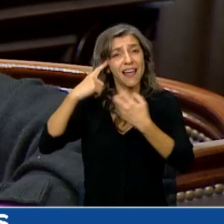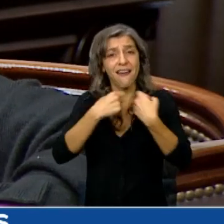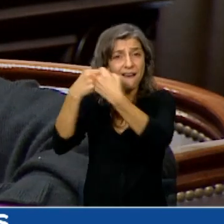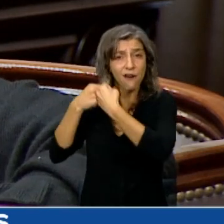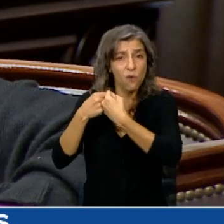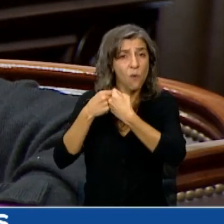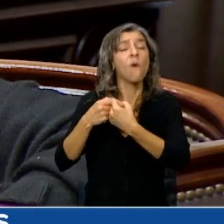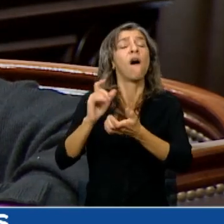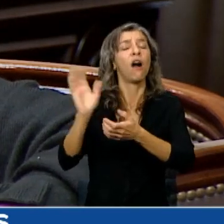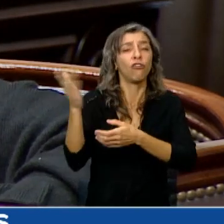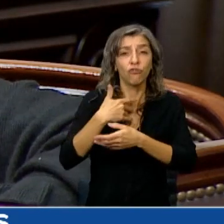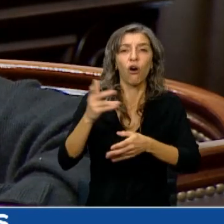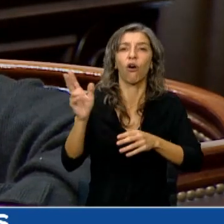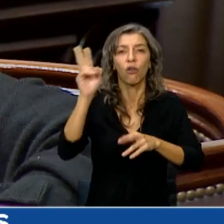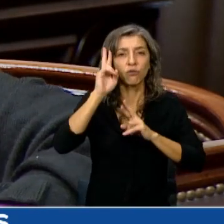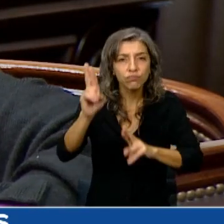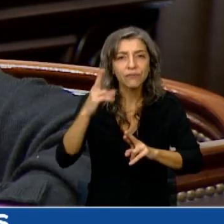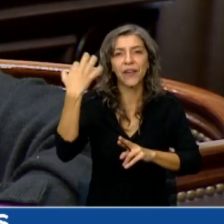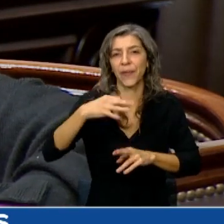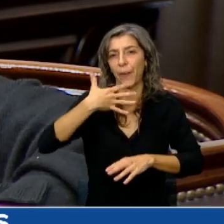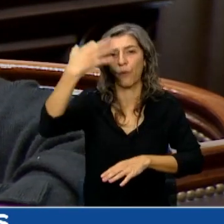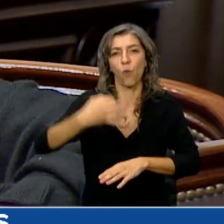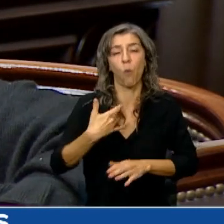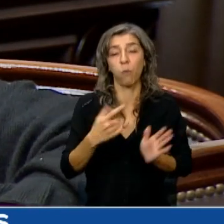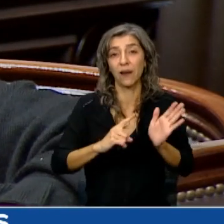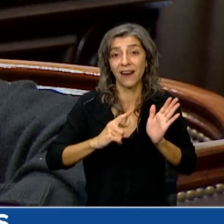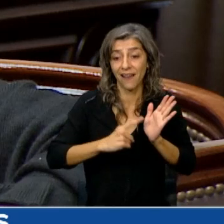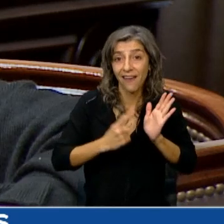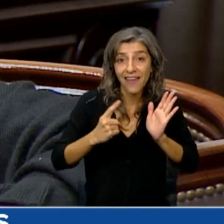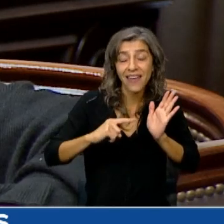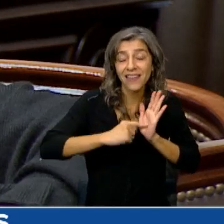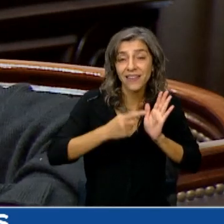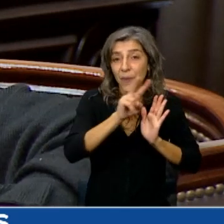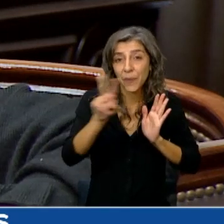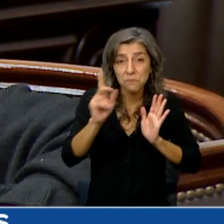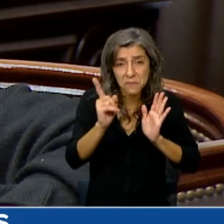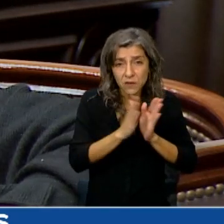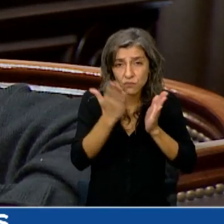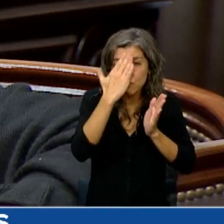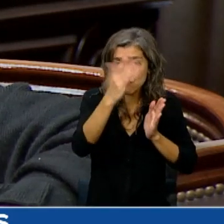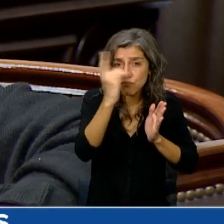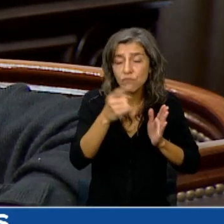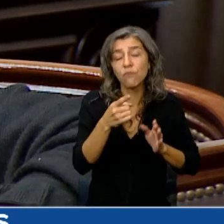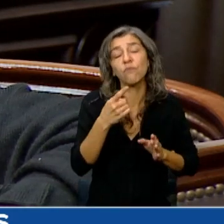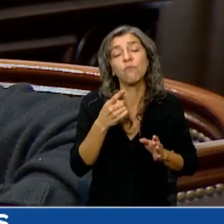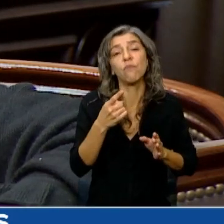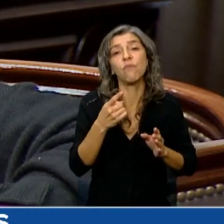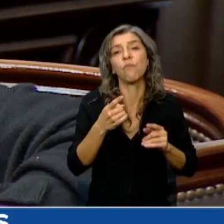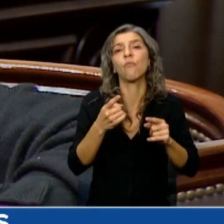si esto fuera poco, el inciso 22 de la misma Constitución le da